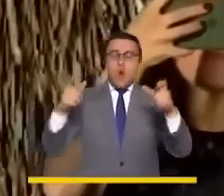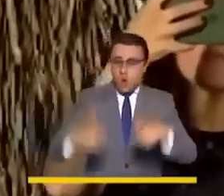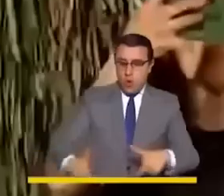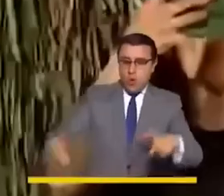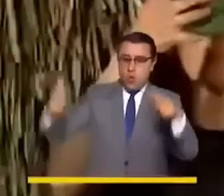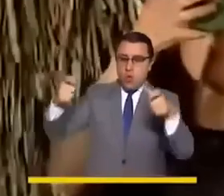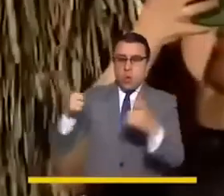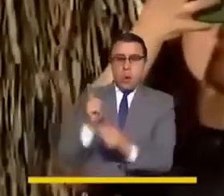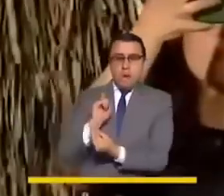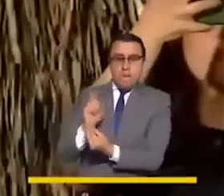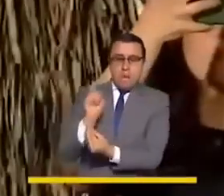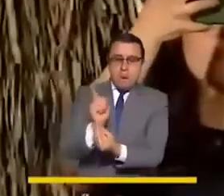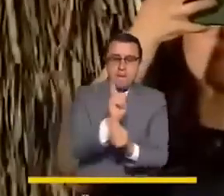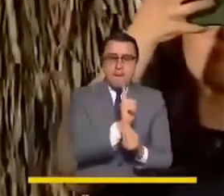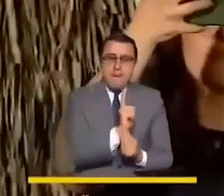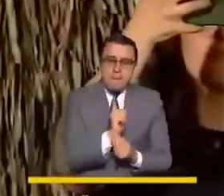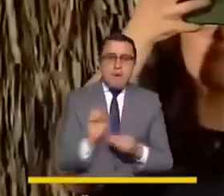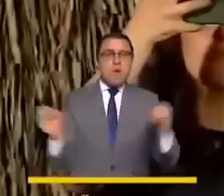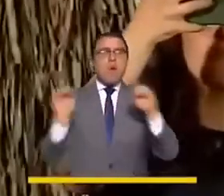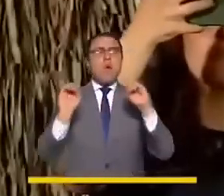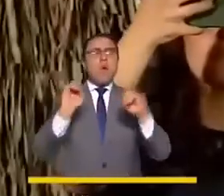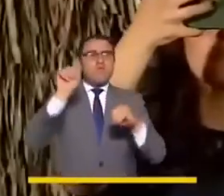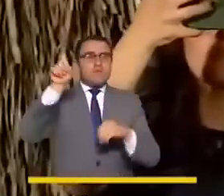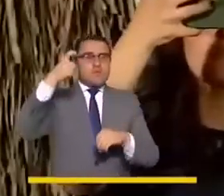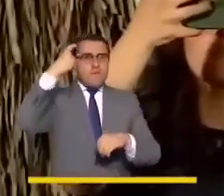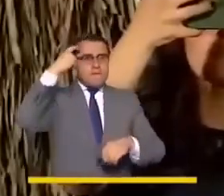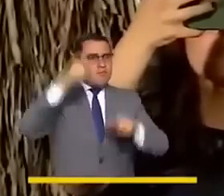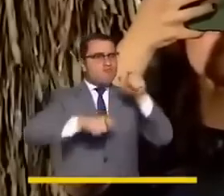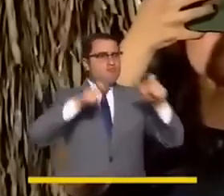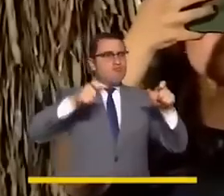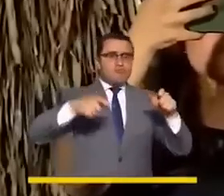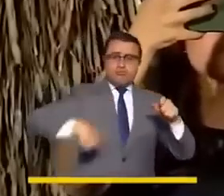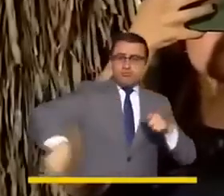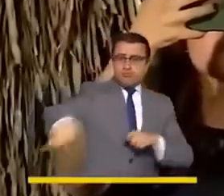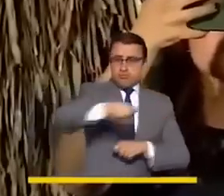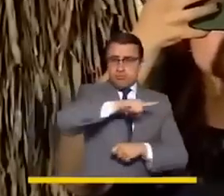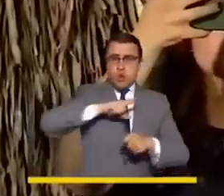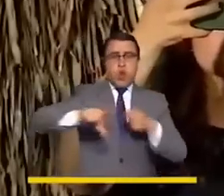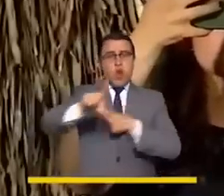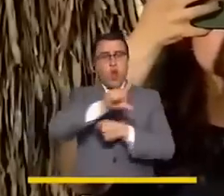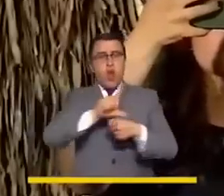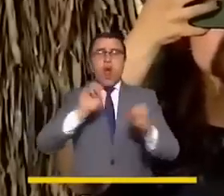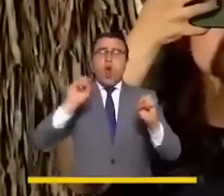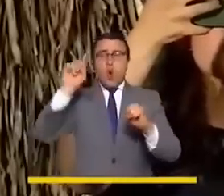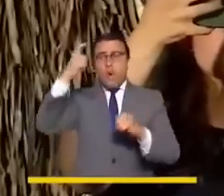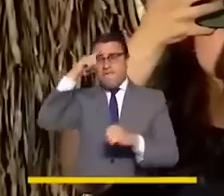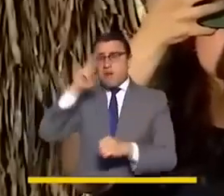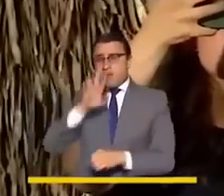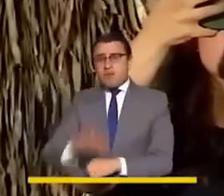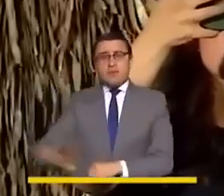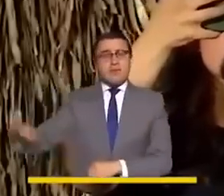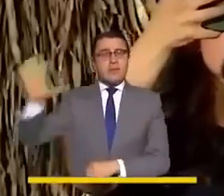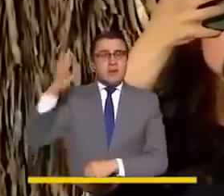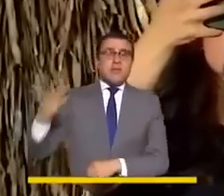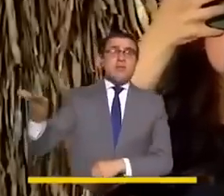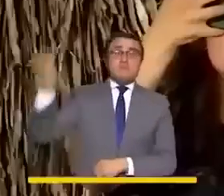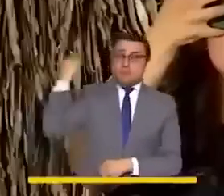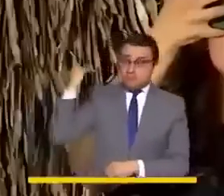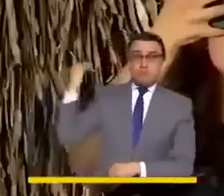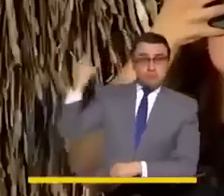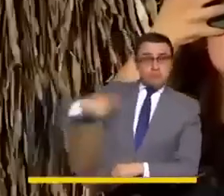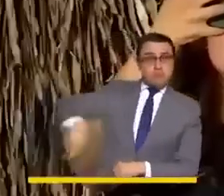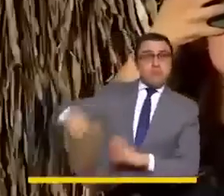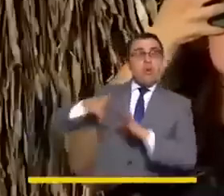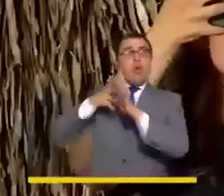Congreso, de los partidos políticos o de los gobernantes locales y nacionales,